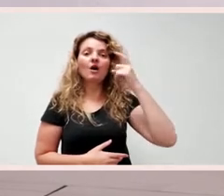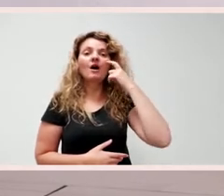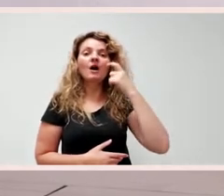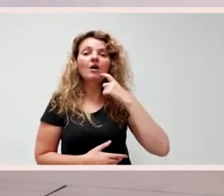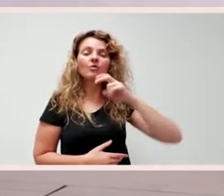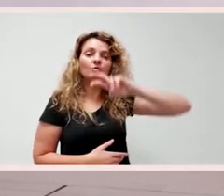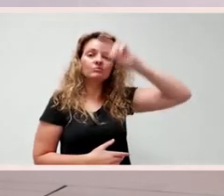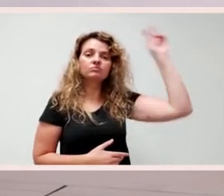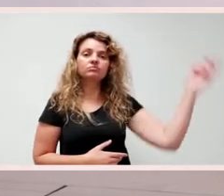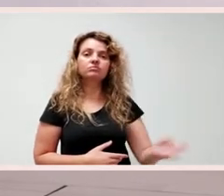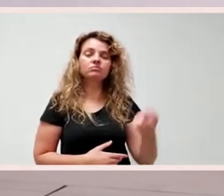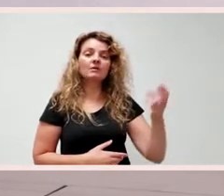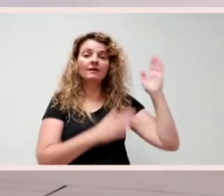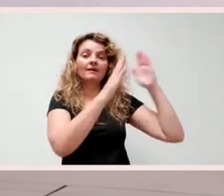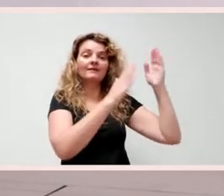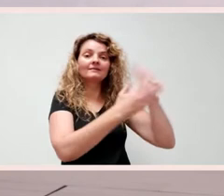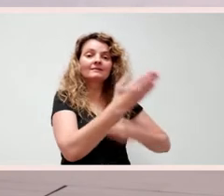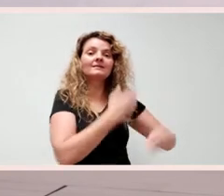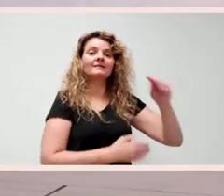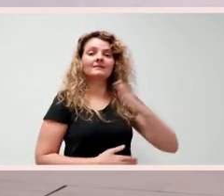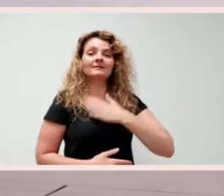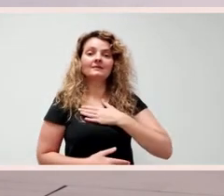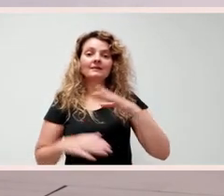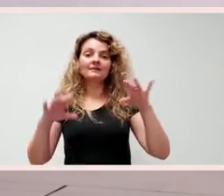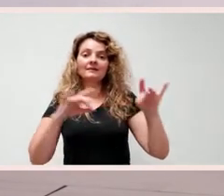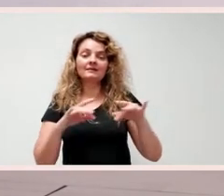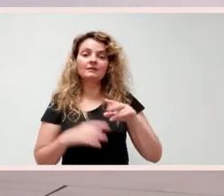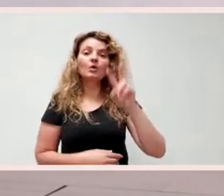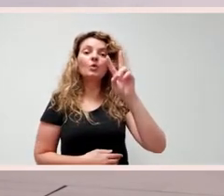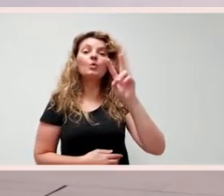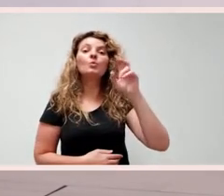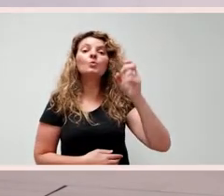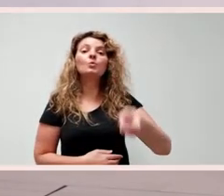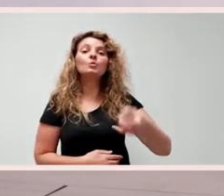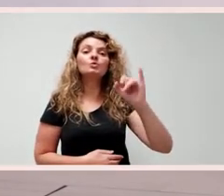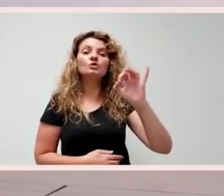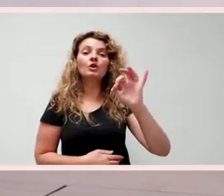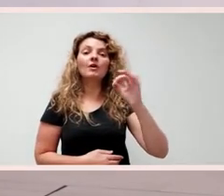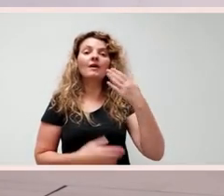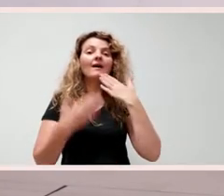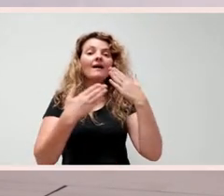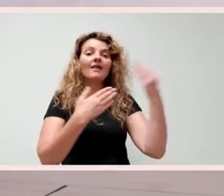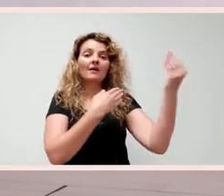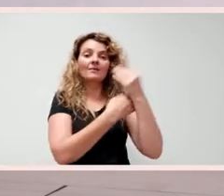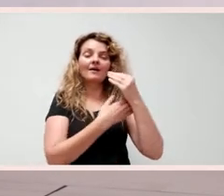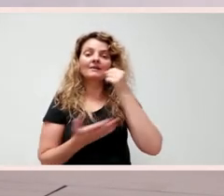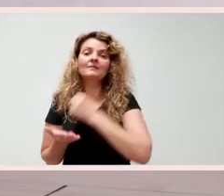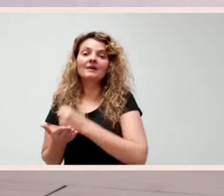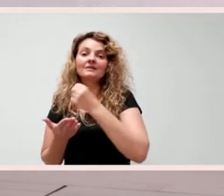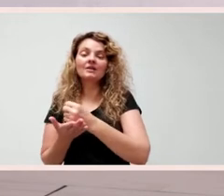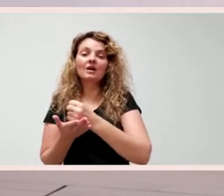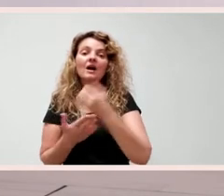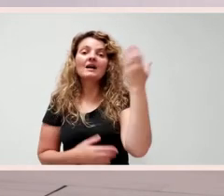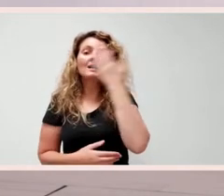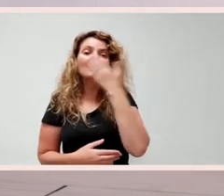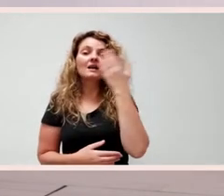San Fernando. Neste mesmo momento, Uxío xa presentaba esculturas a exposicións colectivas, como a que se fixo no